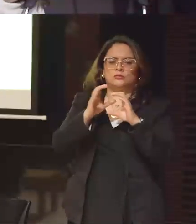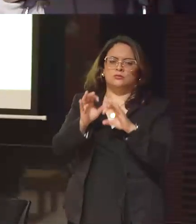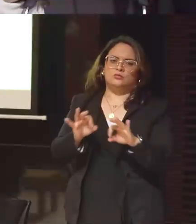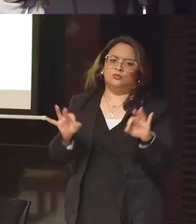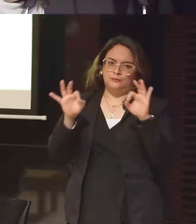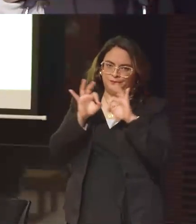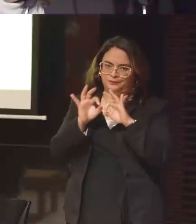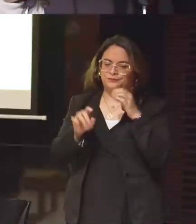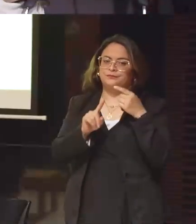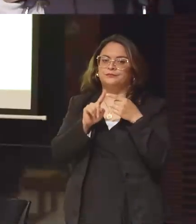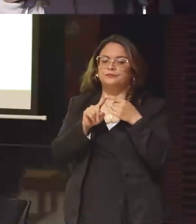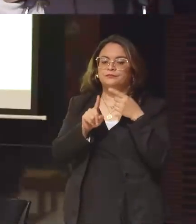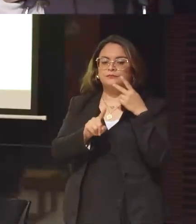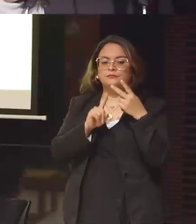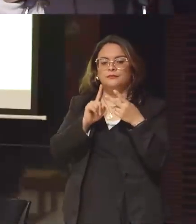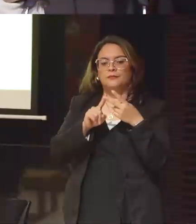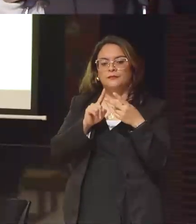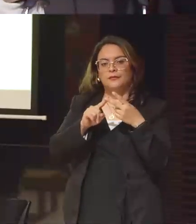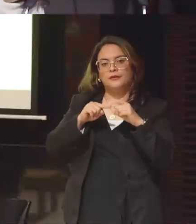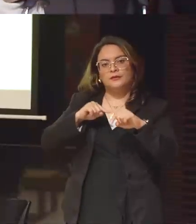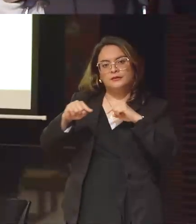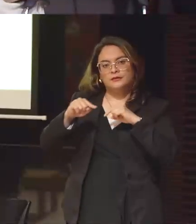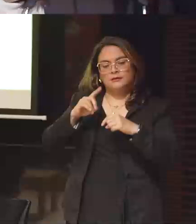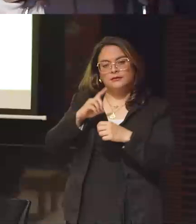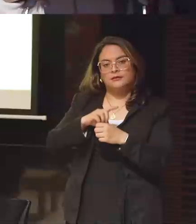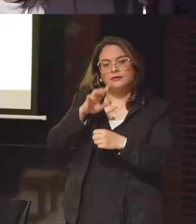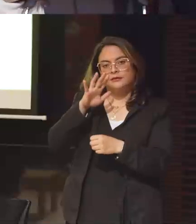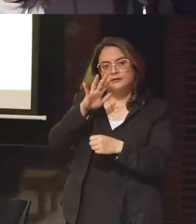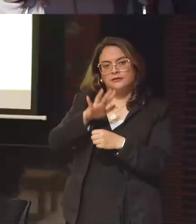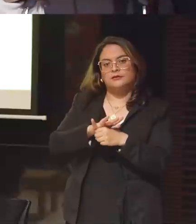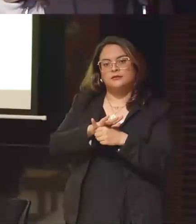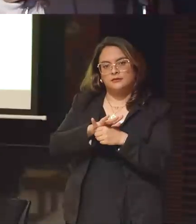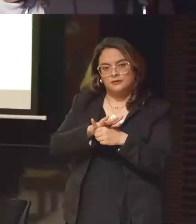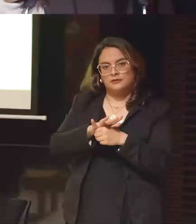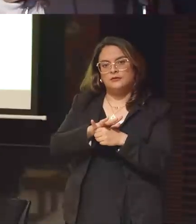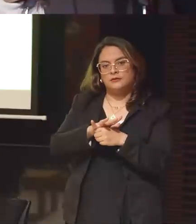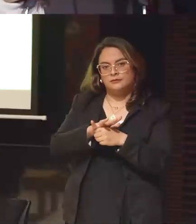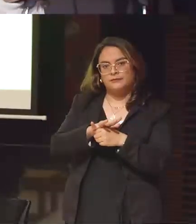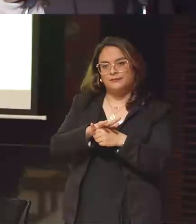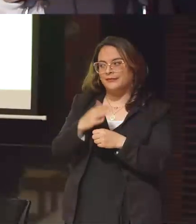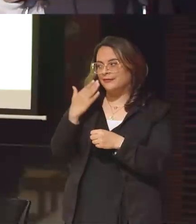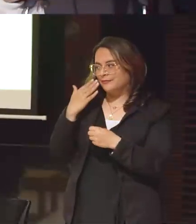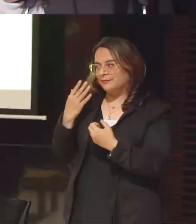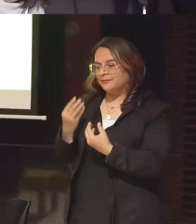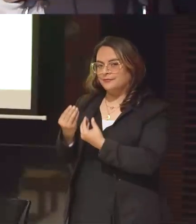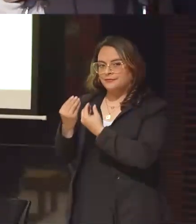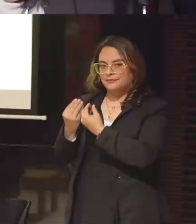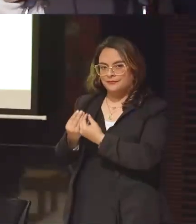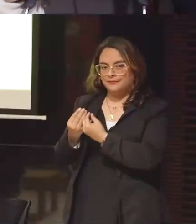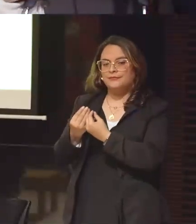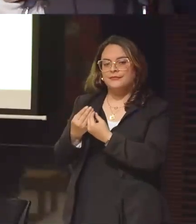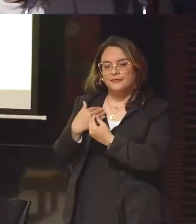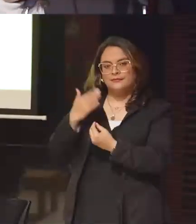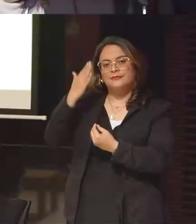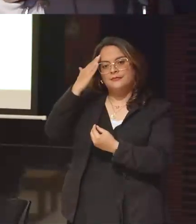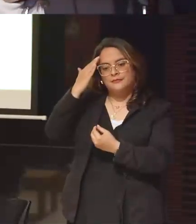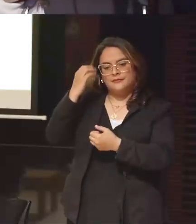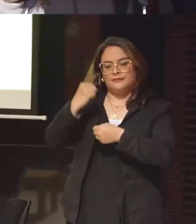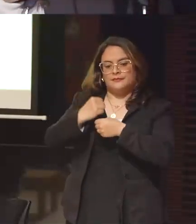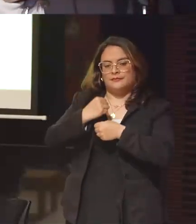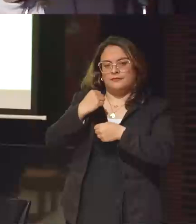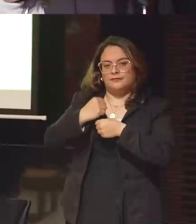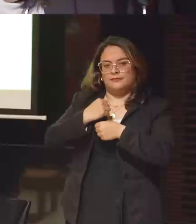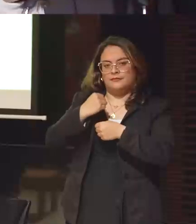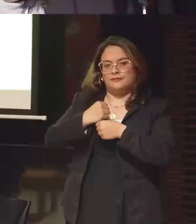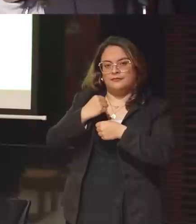2, creo que para la administración distrital, por ejemplo, Claudia y yo que somos parte, sabemos que estamos trabajando de una manera, digamos,